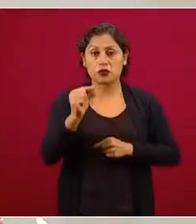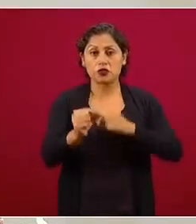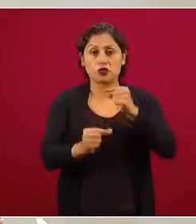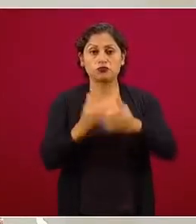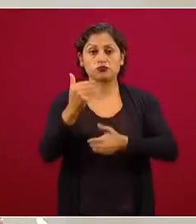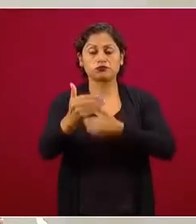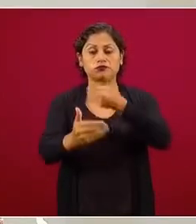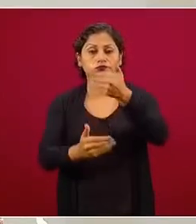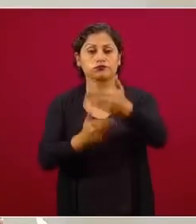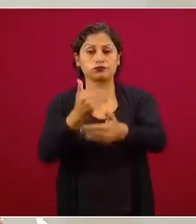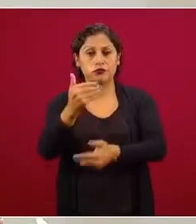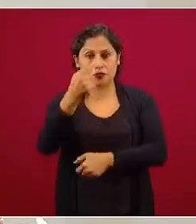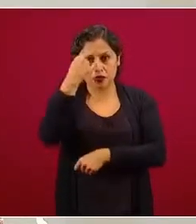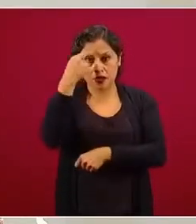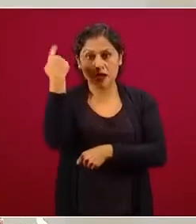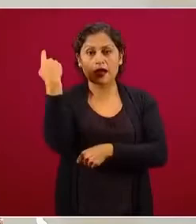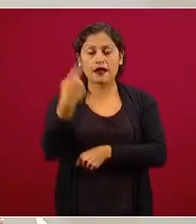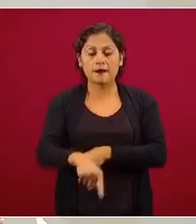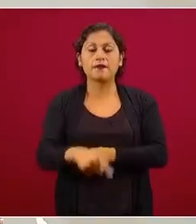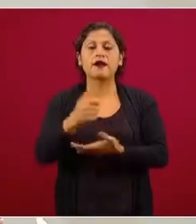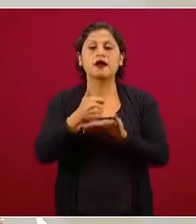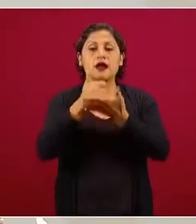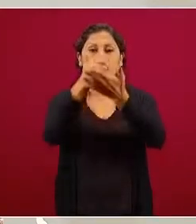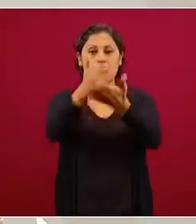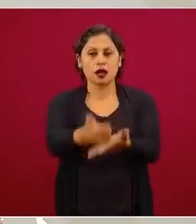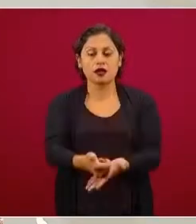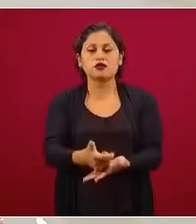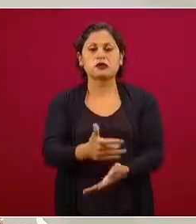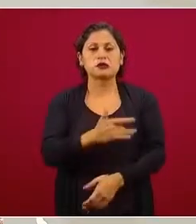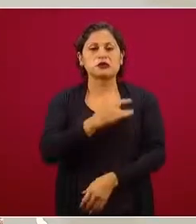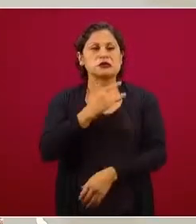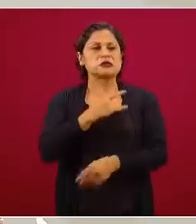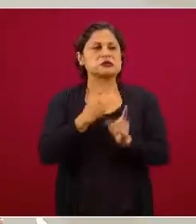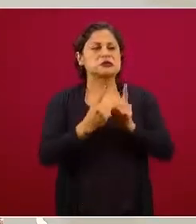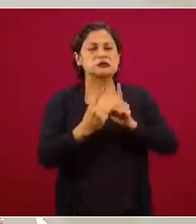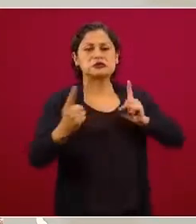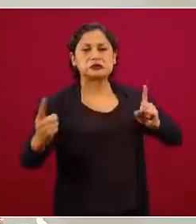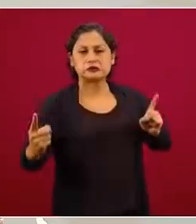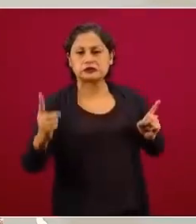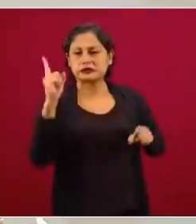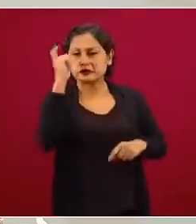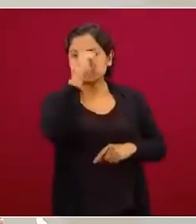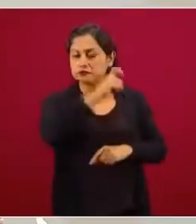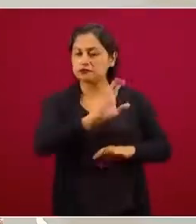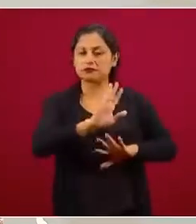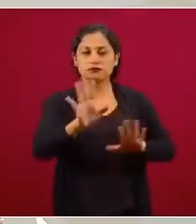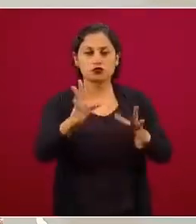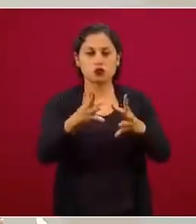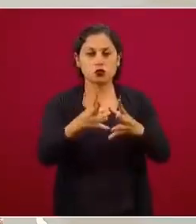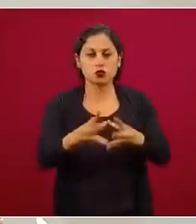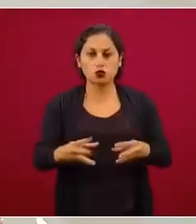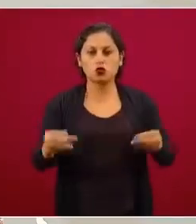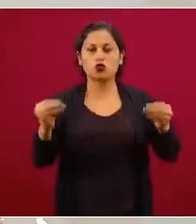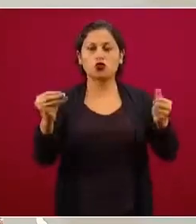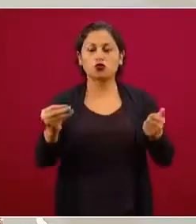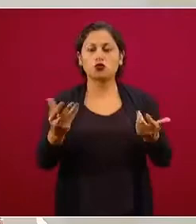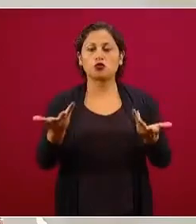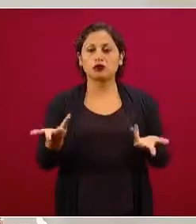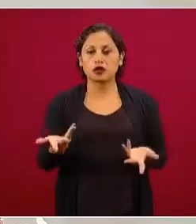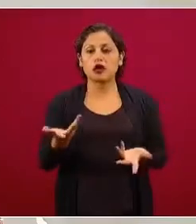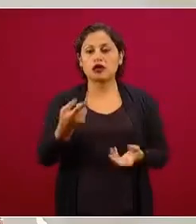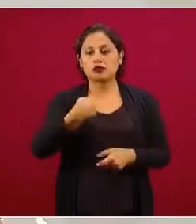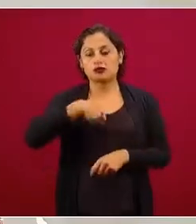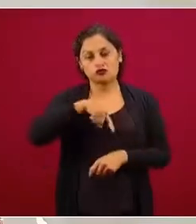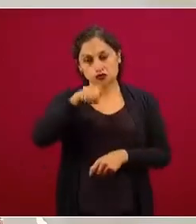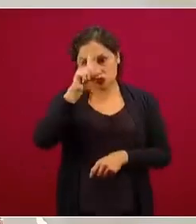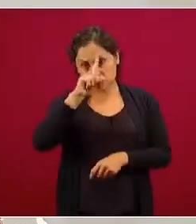disminuir el impacto en el distanciamiento físico que se procura no sea familiar, ¿no?, ni